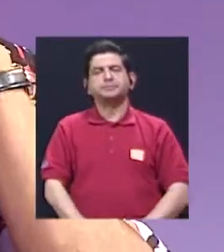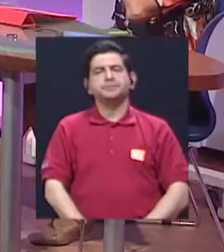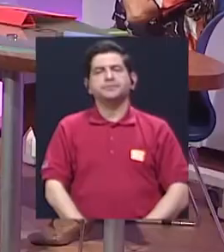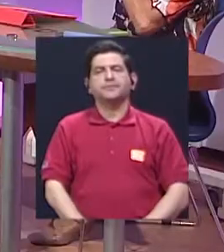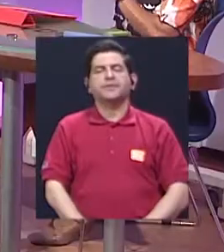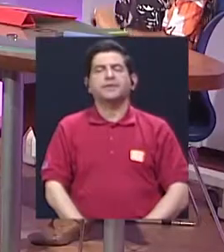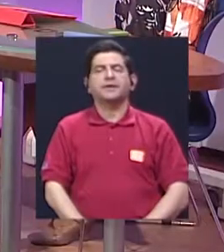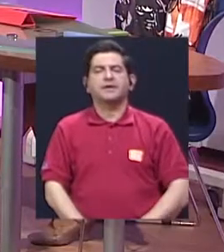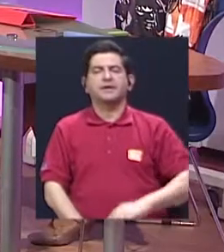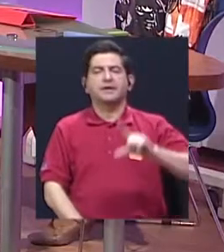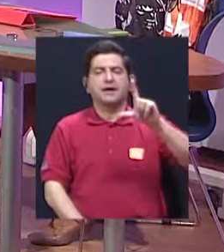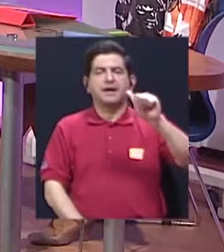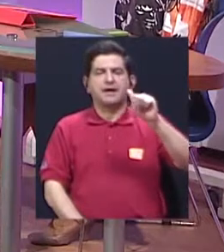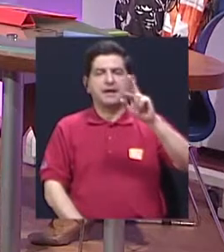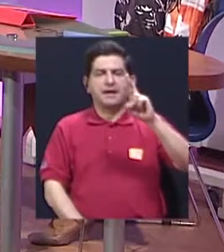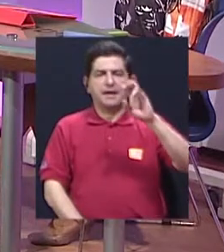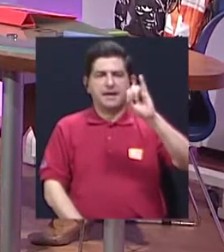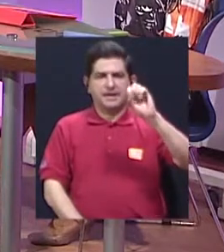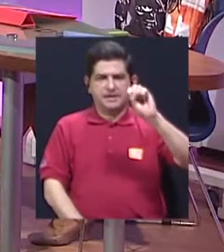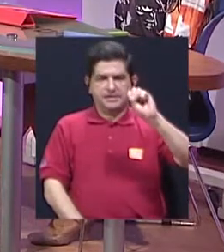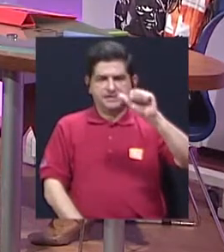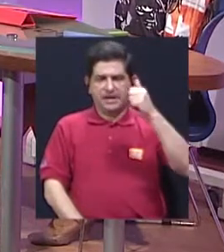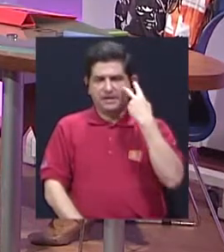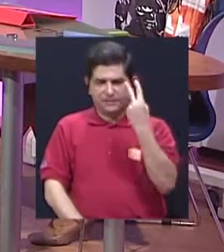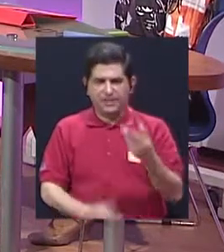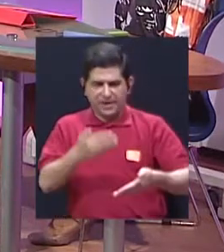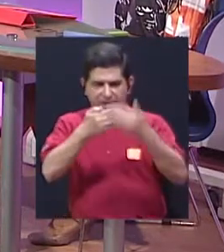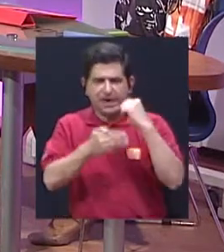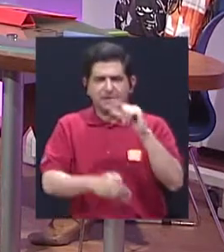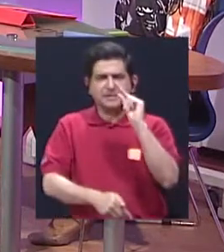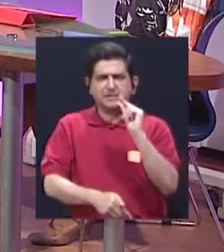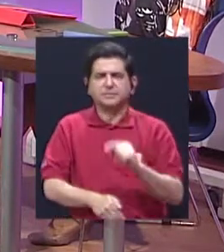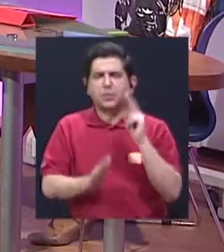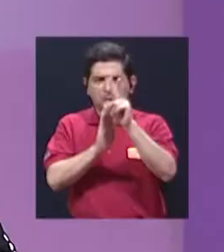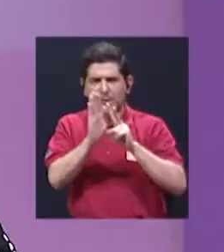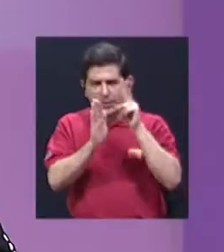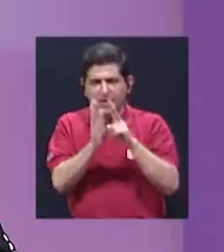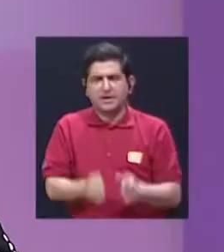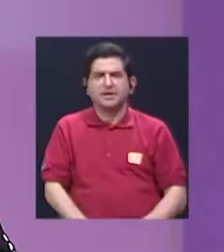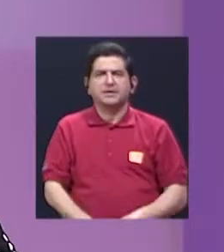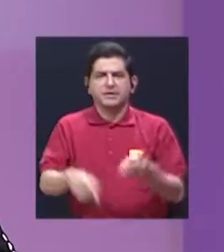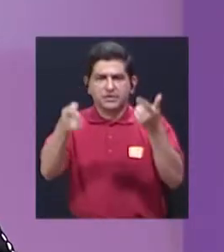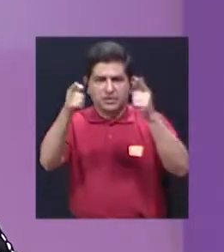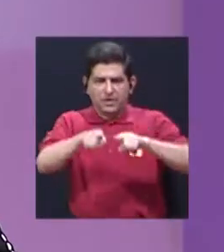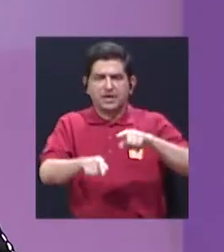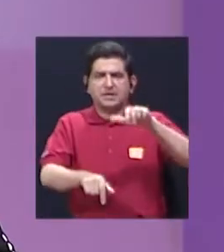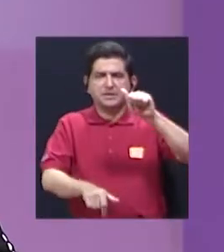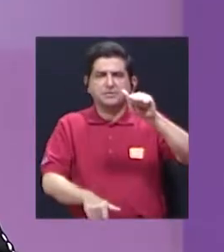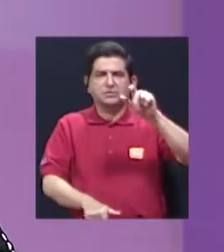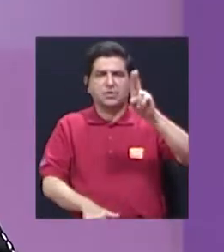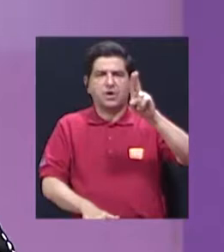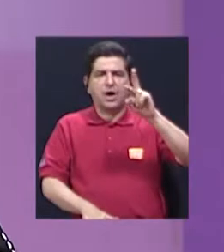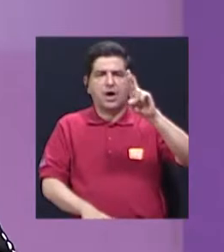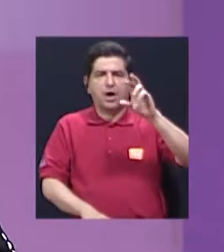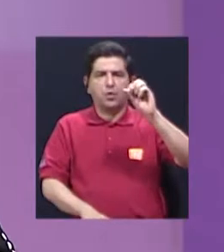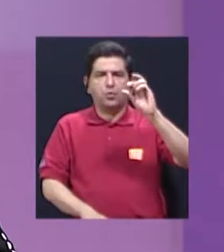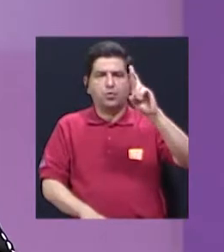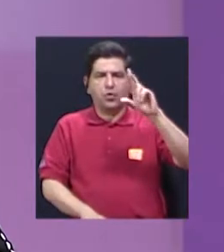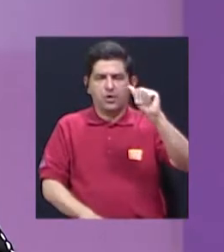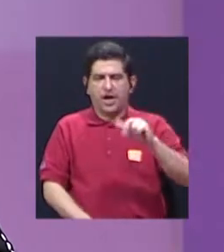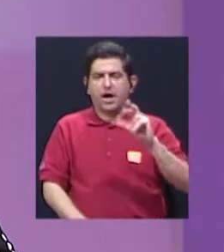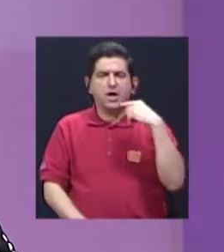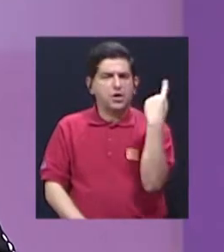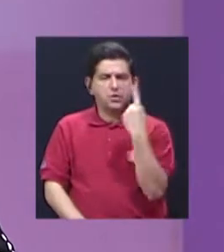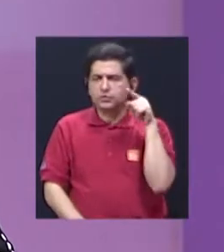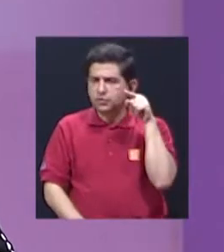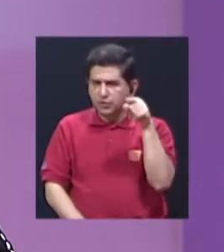Larisa, vimos ahora el corto del caso de Aurora. No es el único, pero